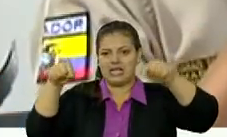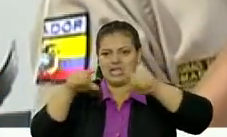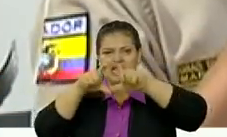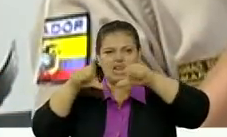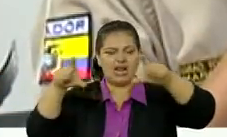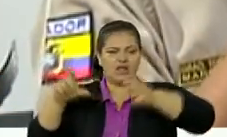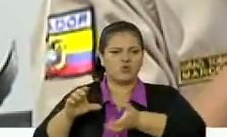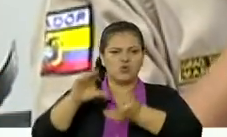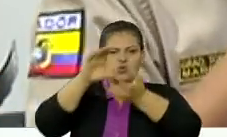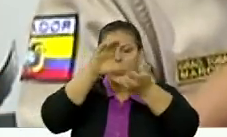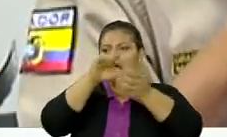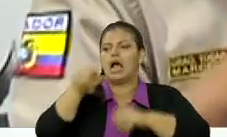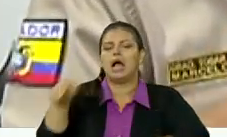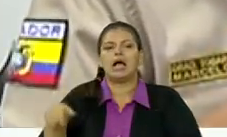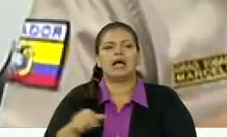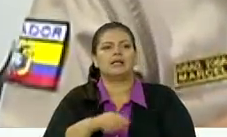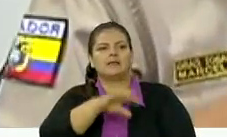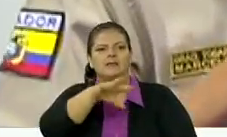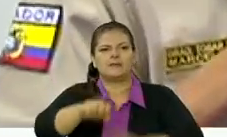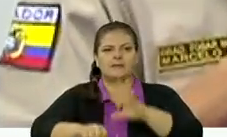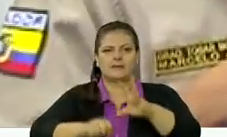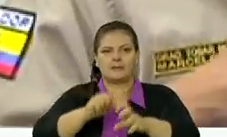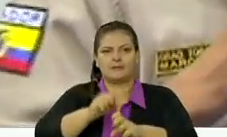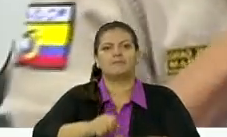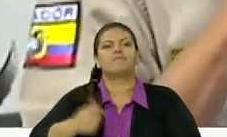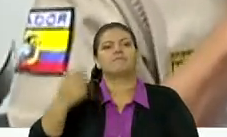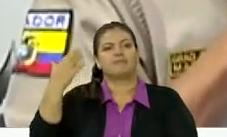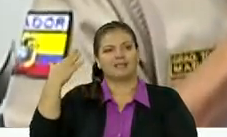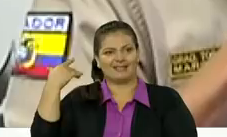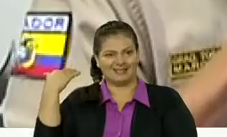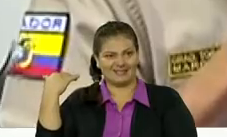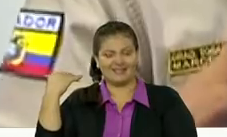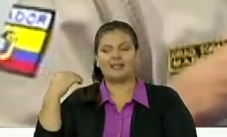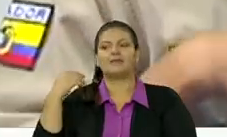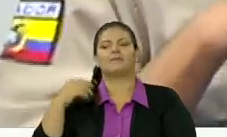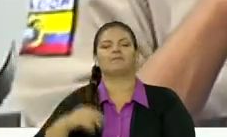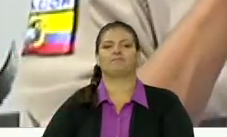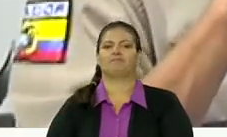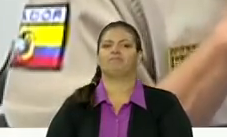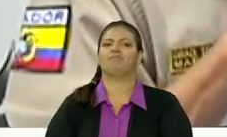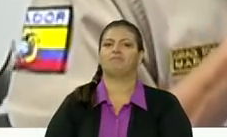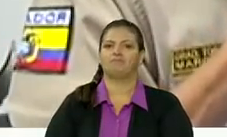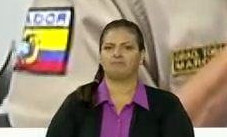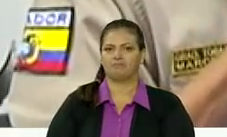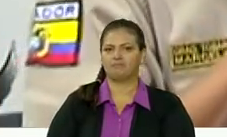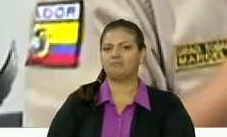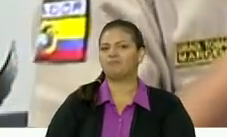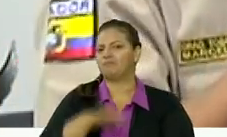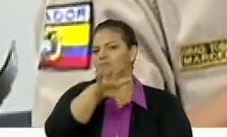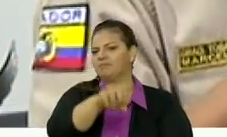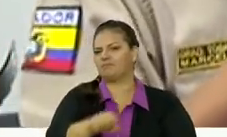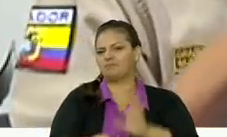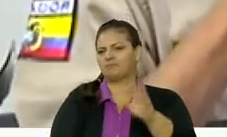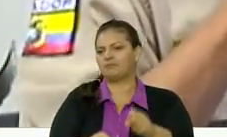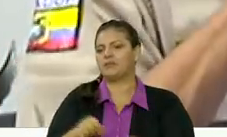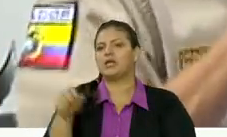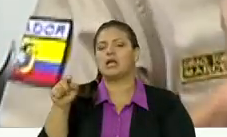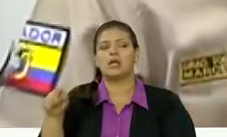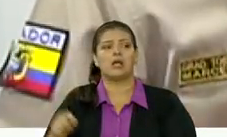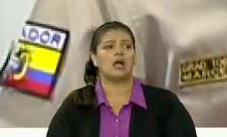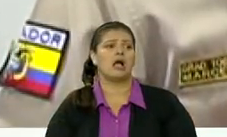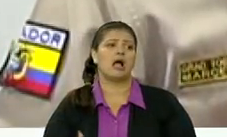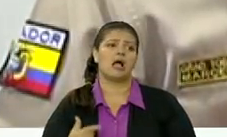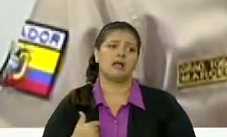salida de los conductores con los convoy, se desviaban, entregaban o voluntariamente a alguien y